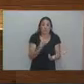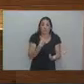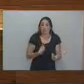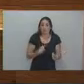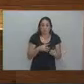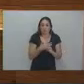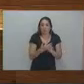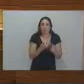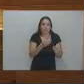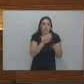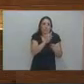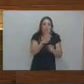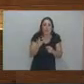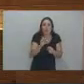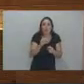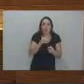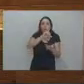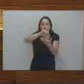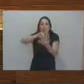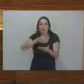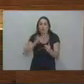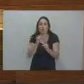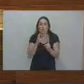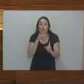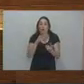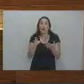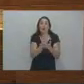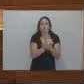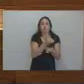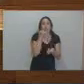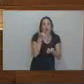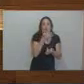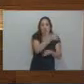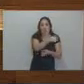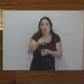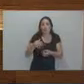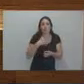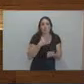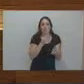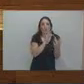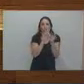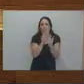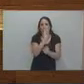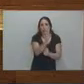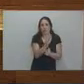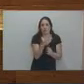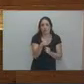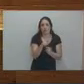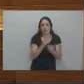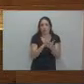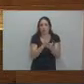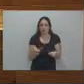Popular, Ciudadanos y Foro. Ahora ya tenemos todas líneas internas, ya podemos hablar directamente sin ningún tipo de problema.